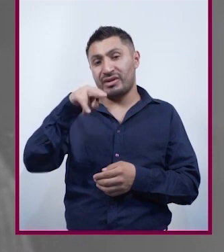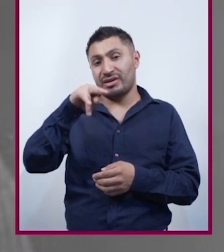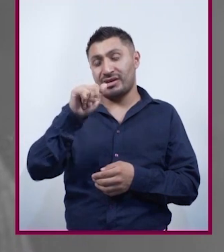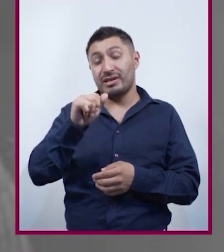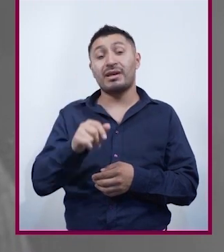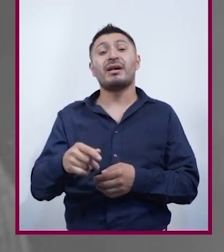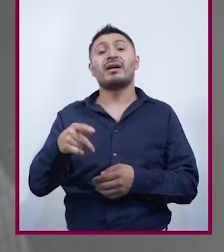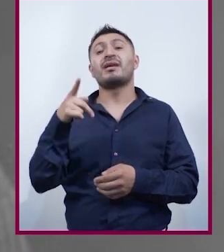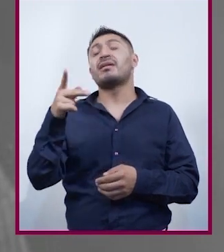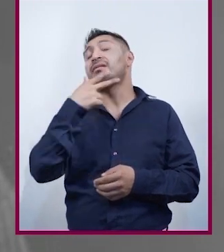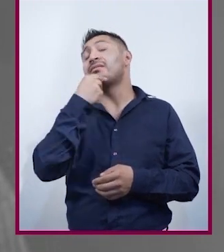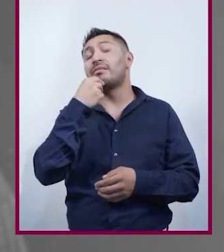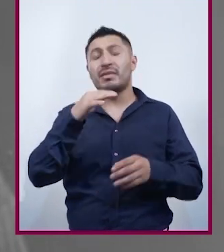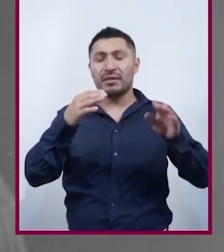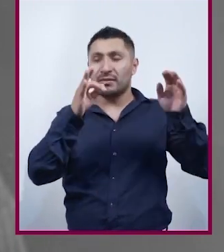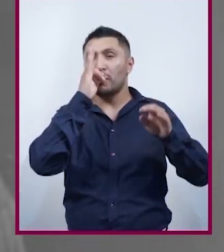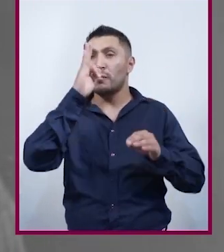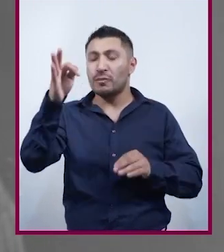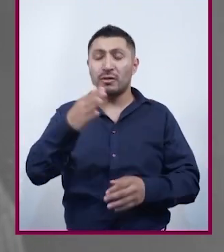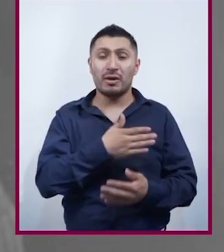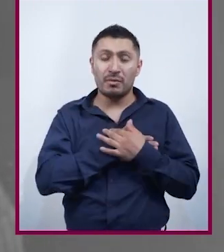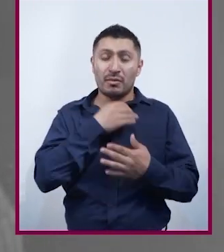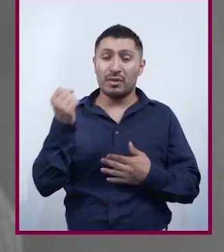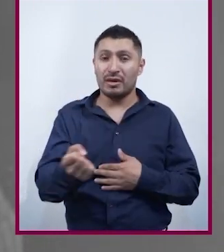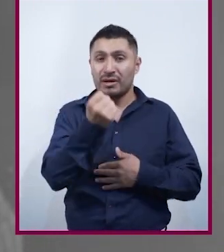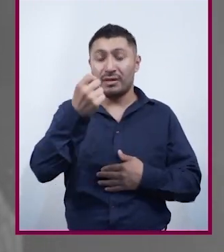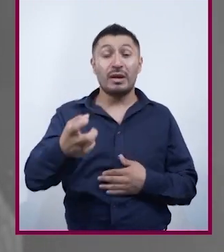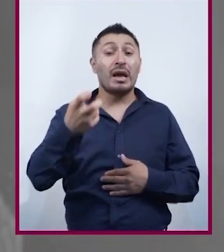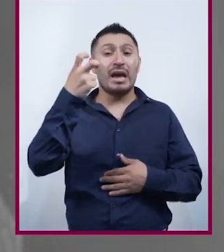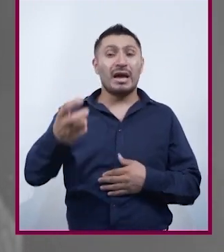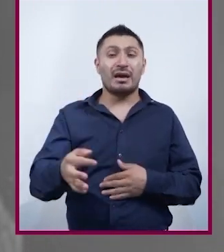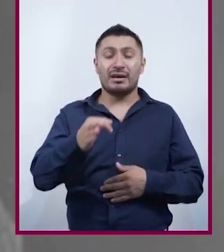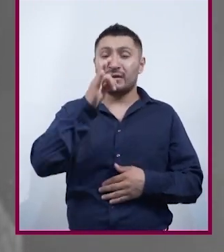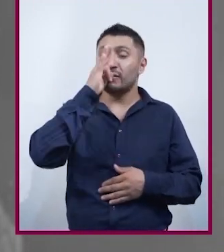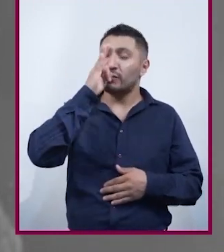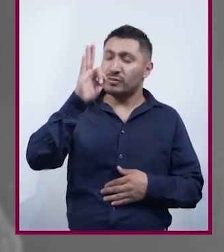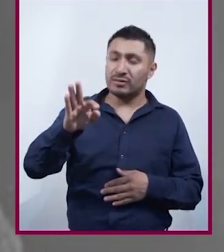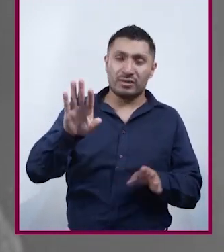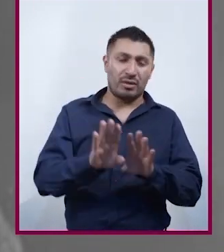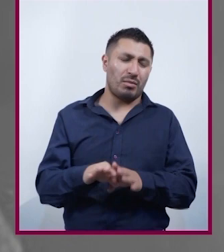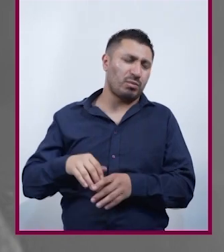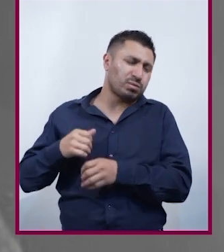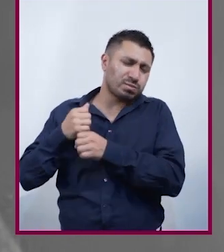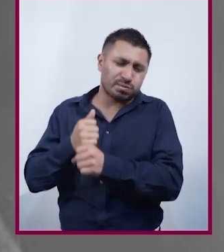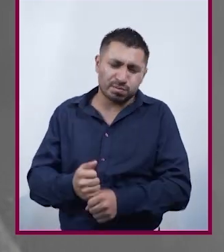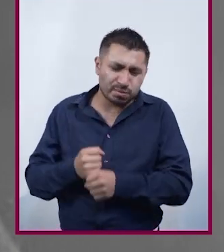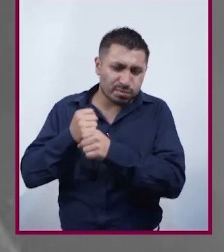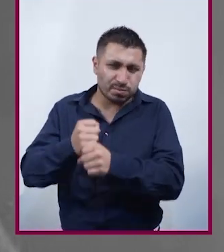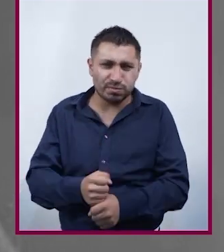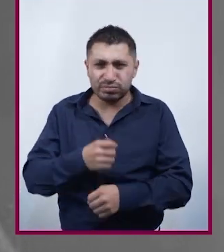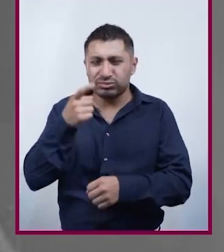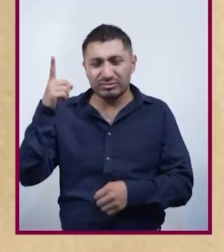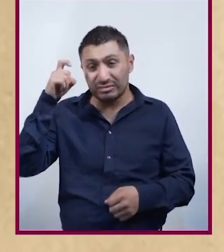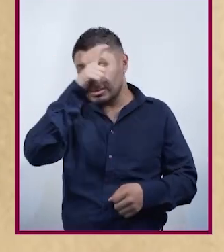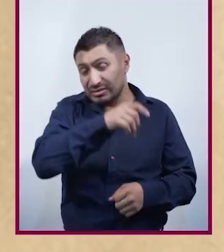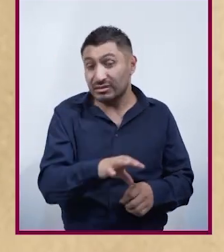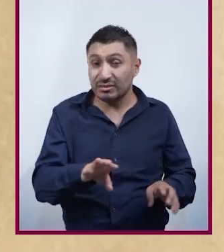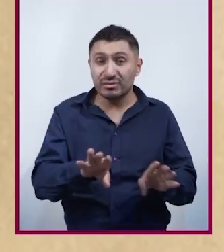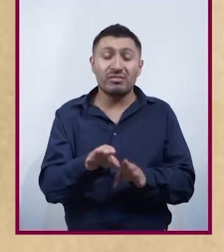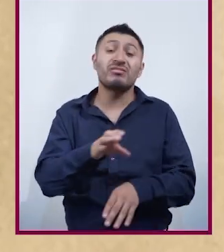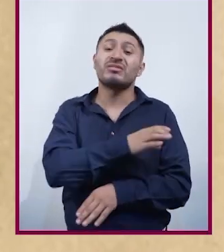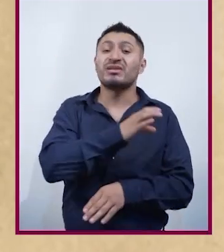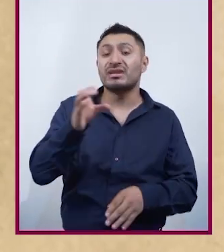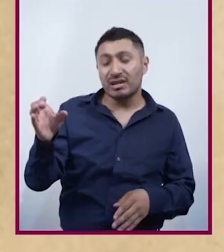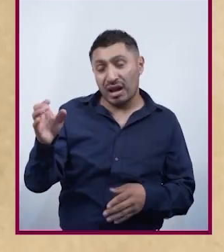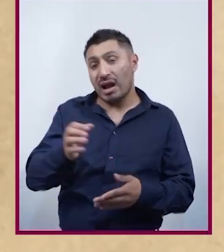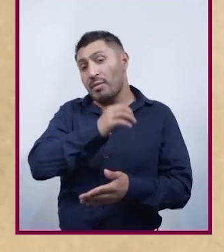Miranda. Vasconcelos le juró amor eterno y ese juramento fue una pesada carga para él. El